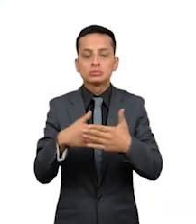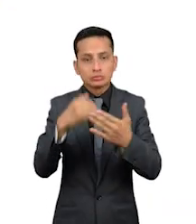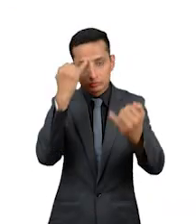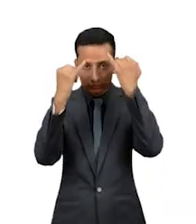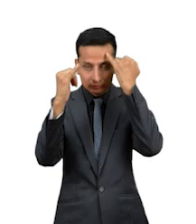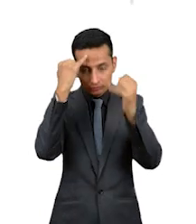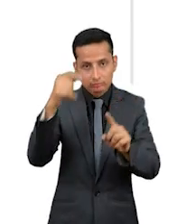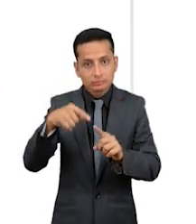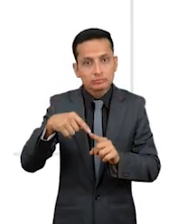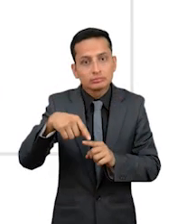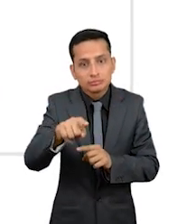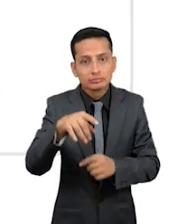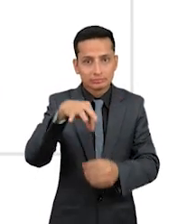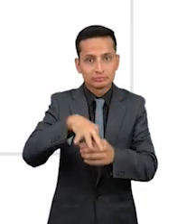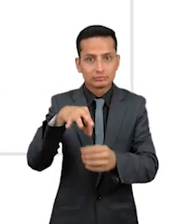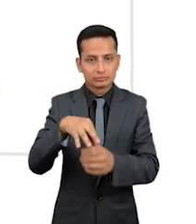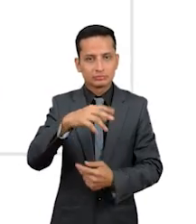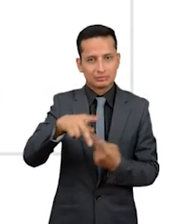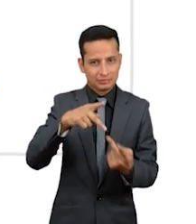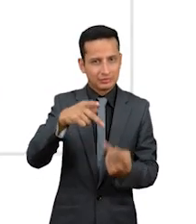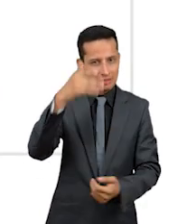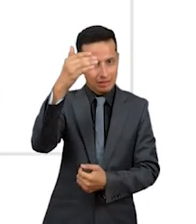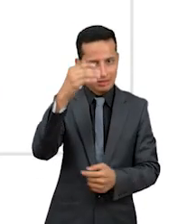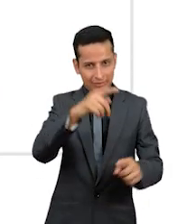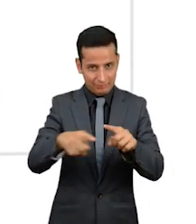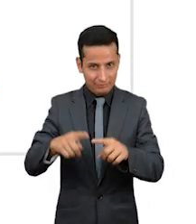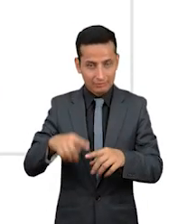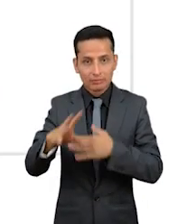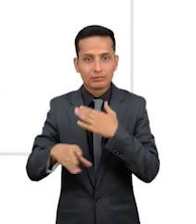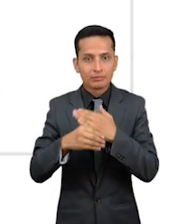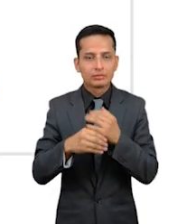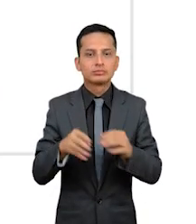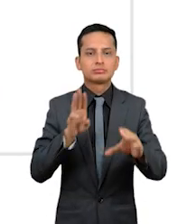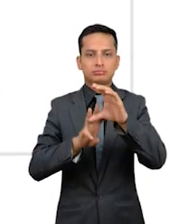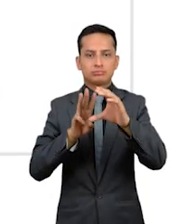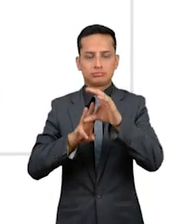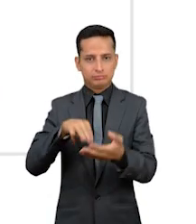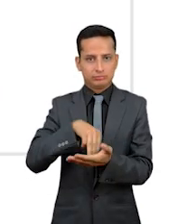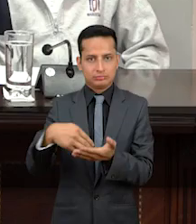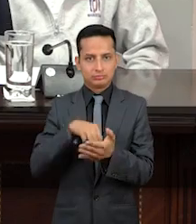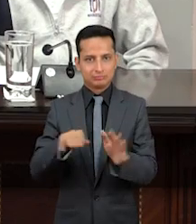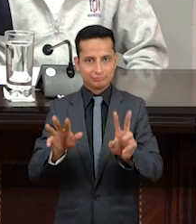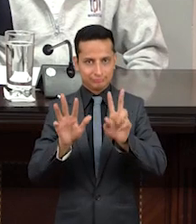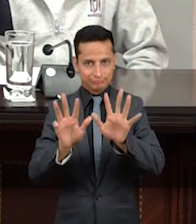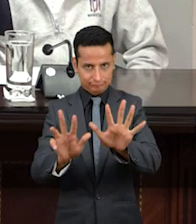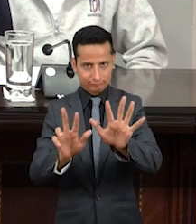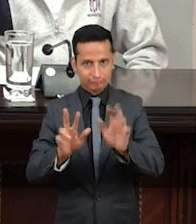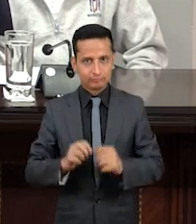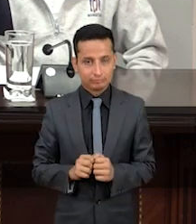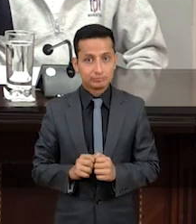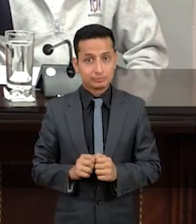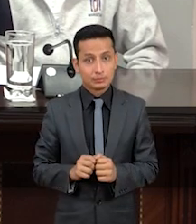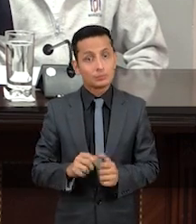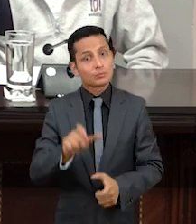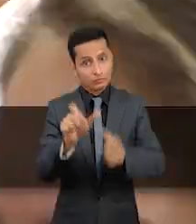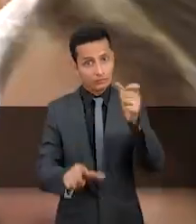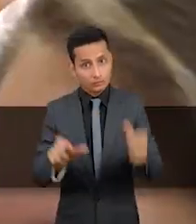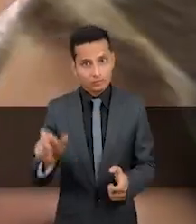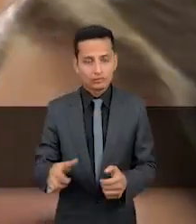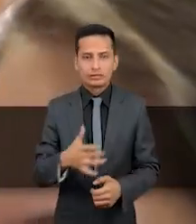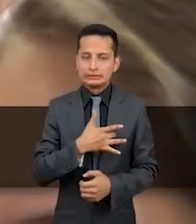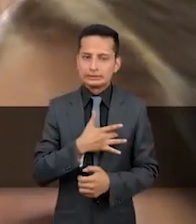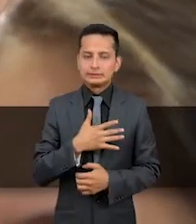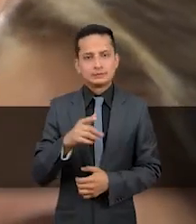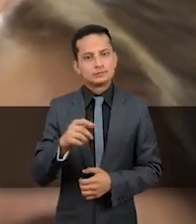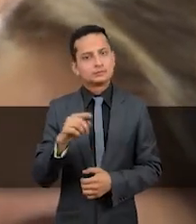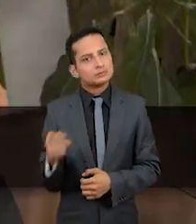seccionales 2019 y elección de autoridades del Consejo de Participación Ciudadana y Control Social, a fin de generar conciencia cívica en